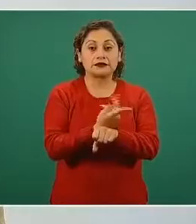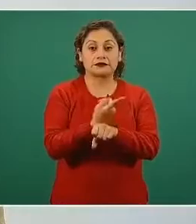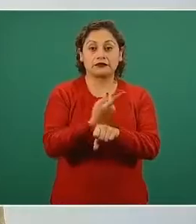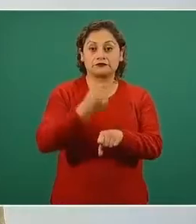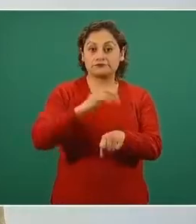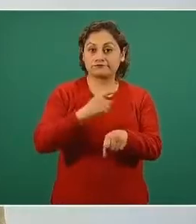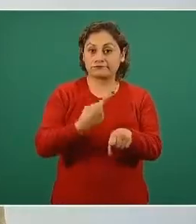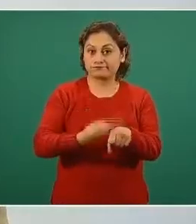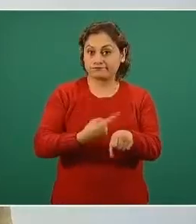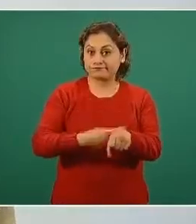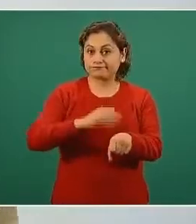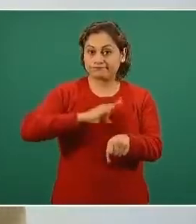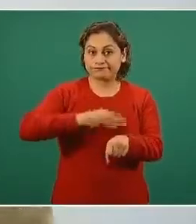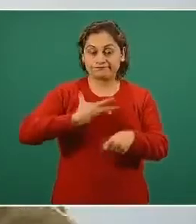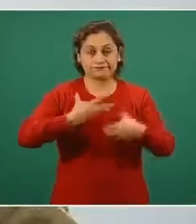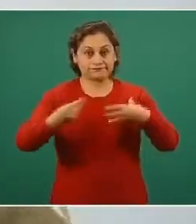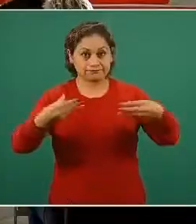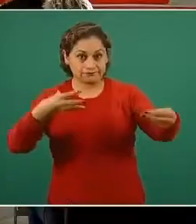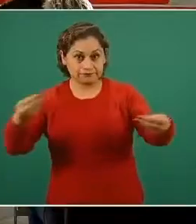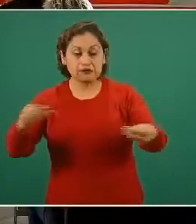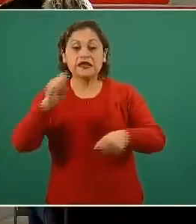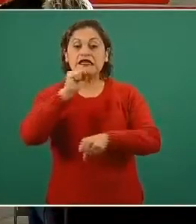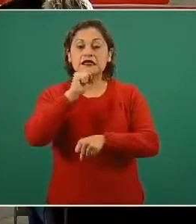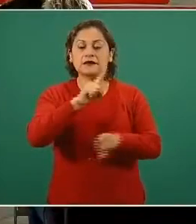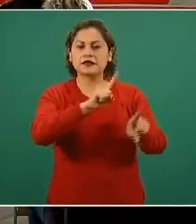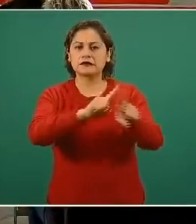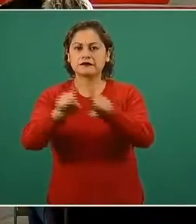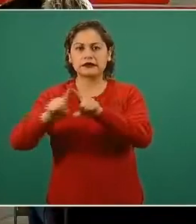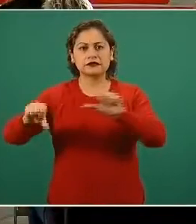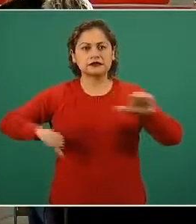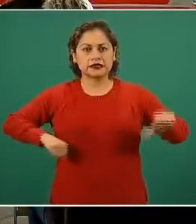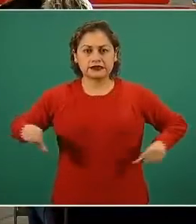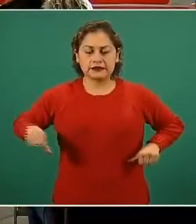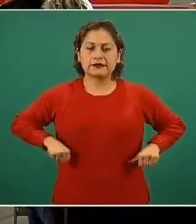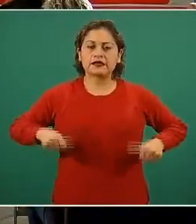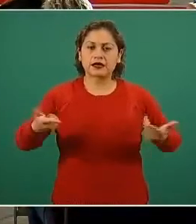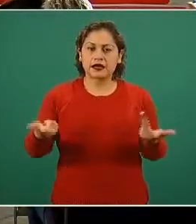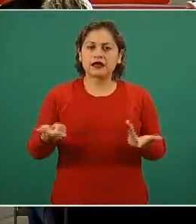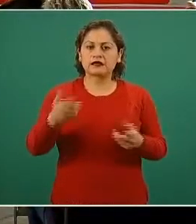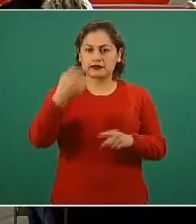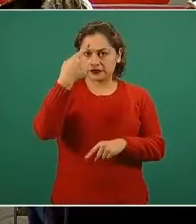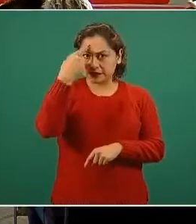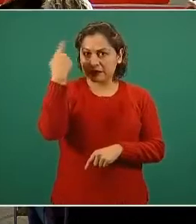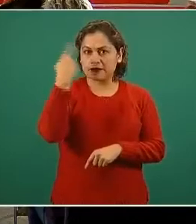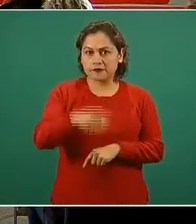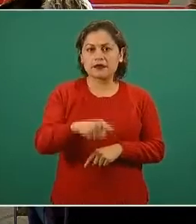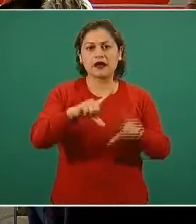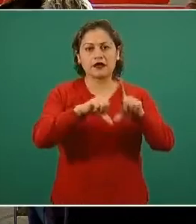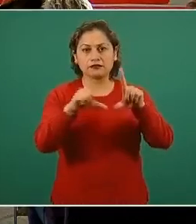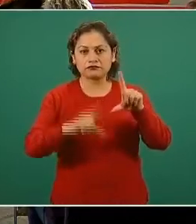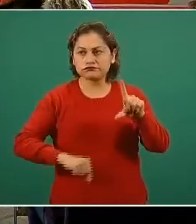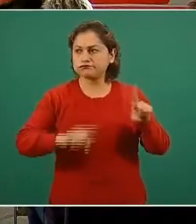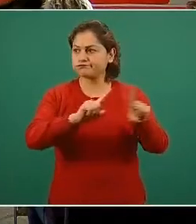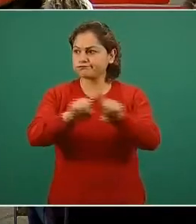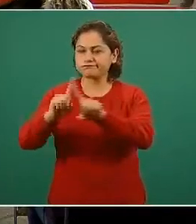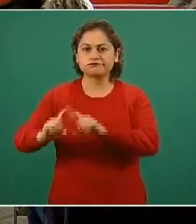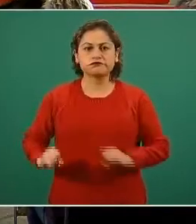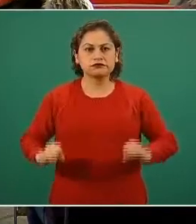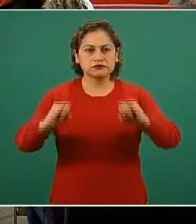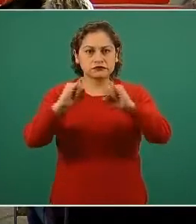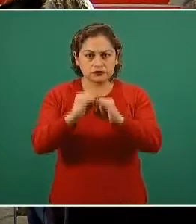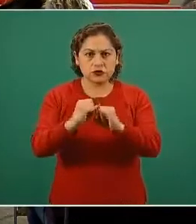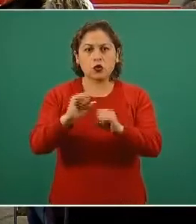diferentes estrategias que se han puesto en marcha por todo el sector y por diferentes instituciones y componentes de